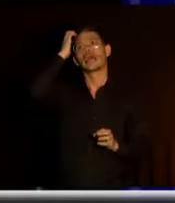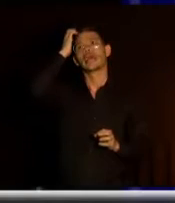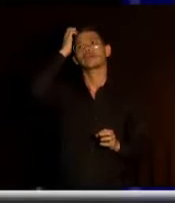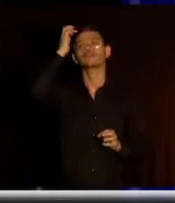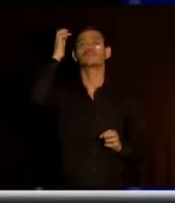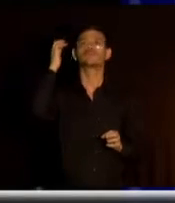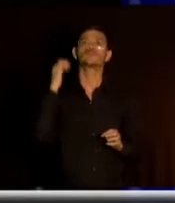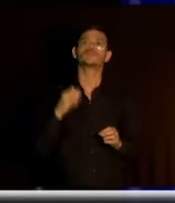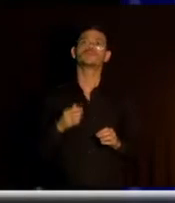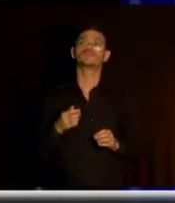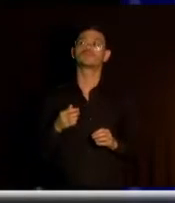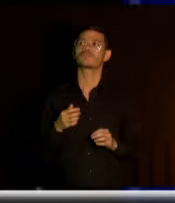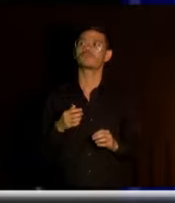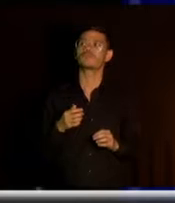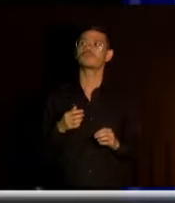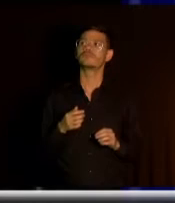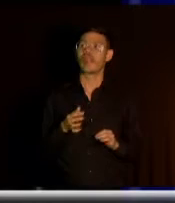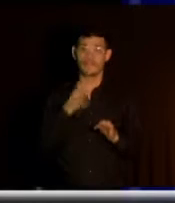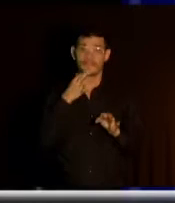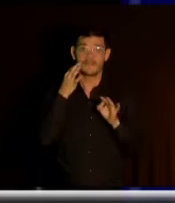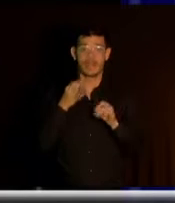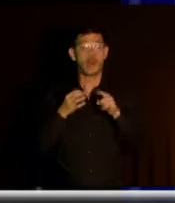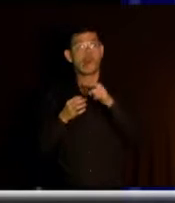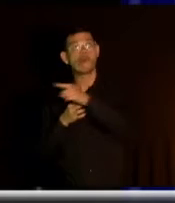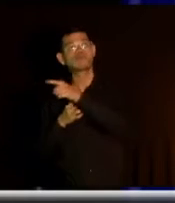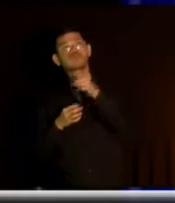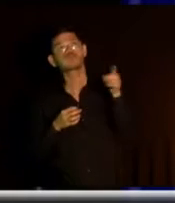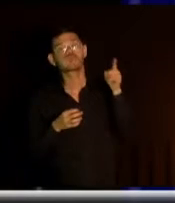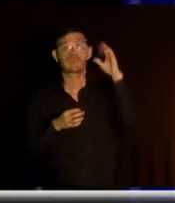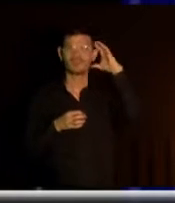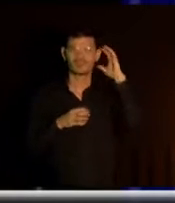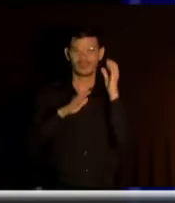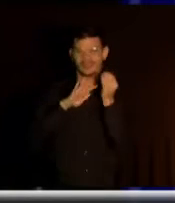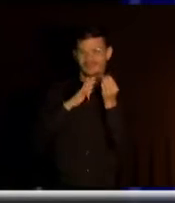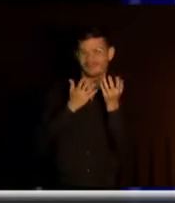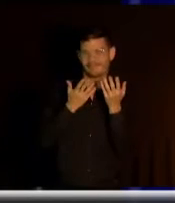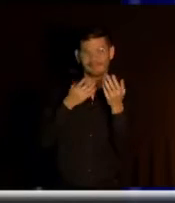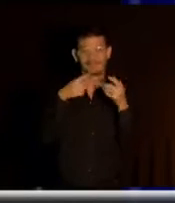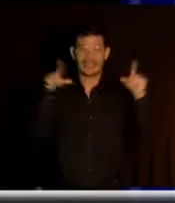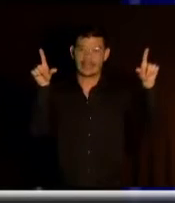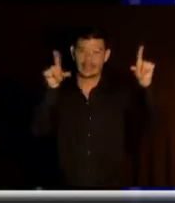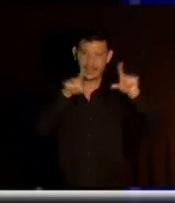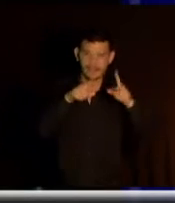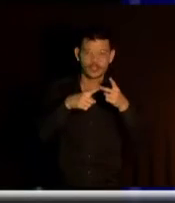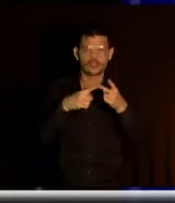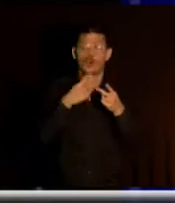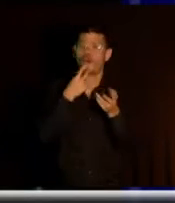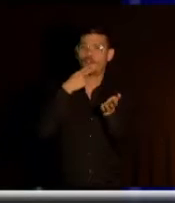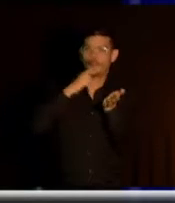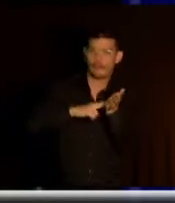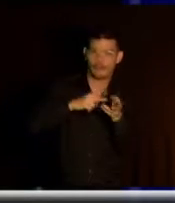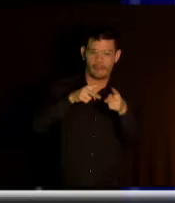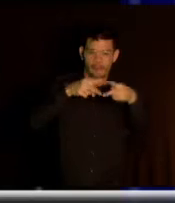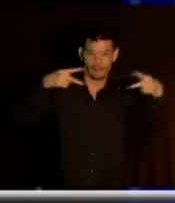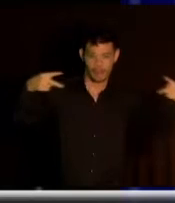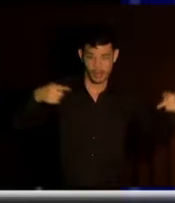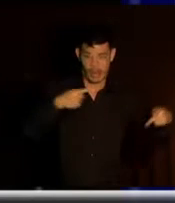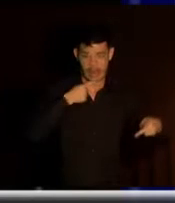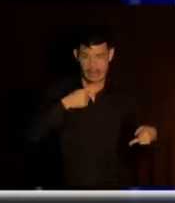no es como lo han manifestado en diferentes medios y comunicaciones, que vamos a tener 60,